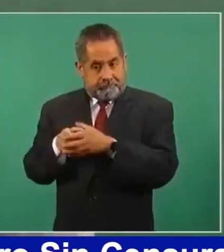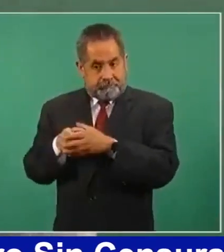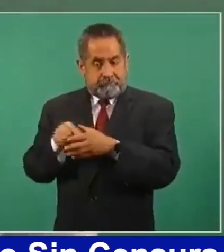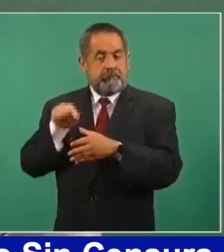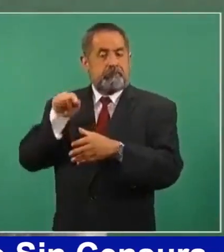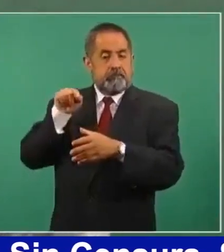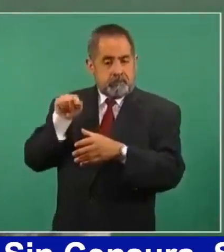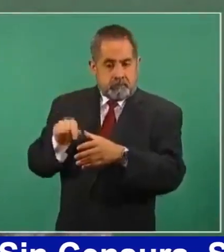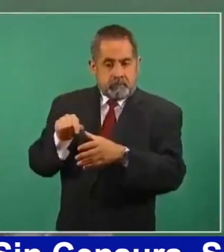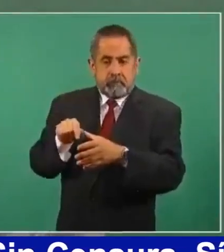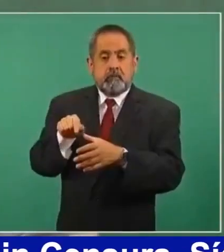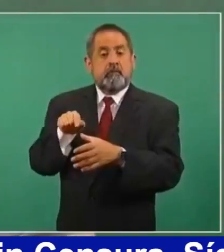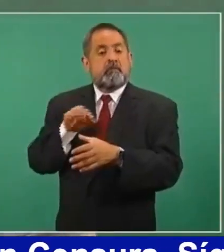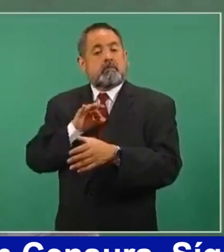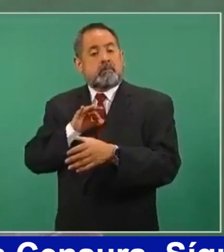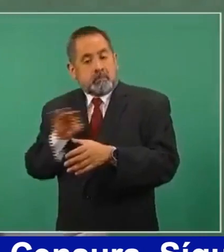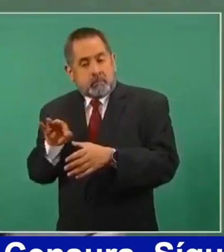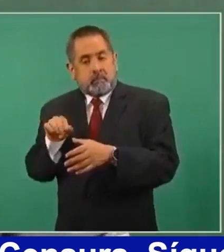es el que puede